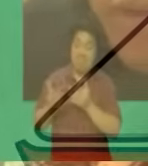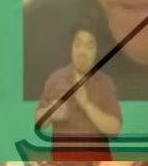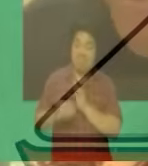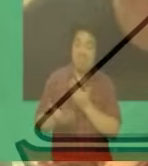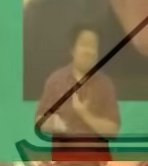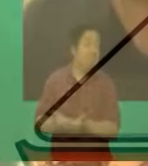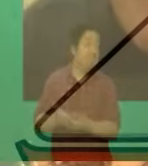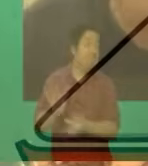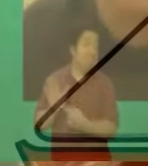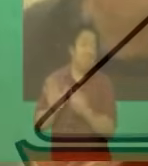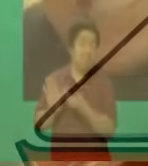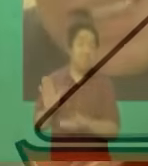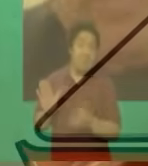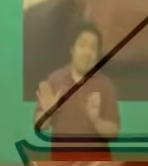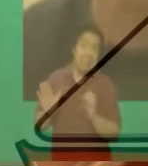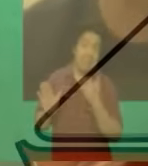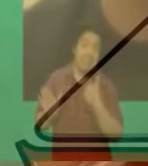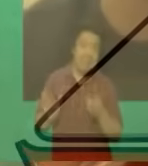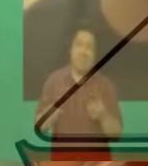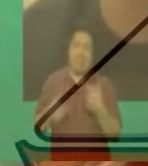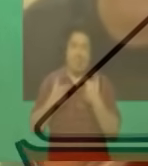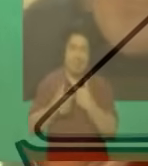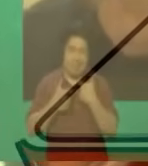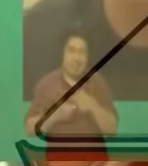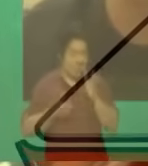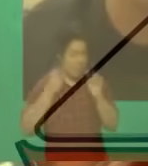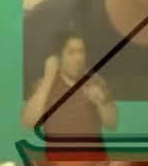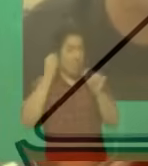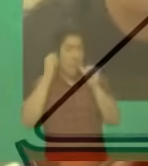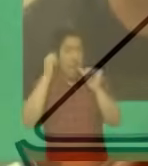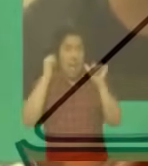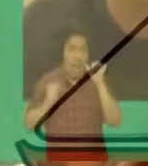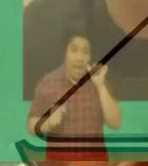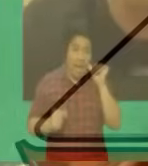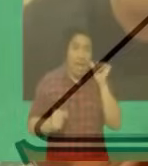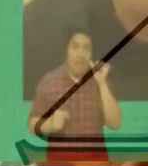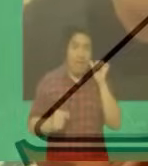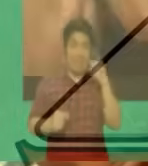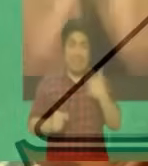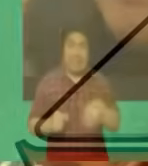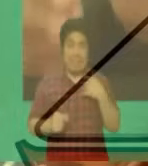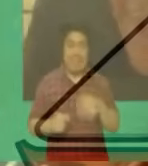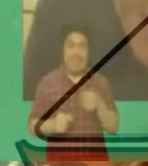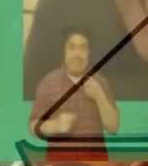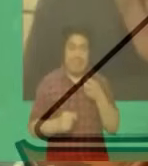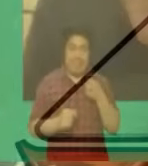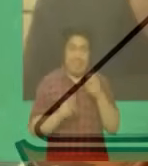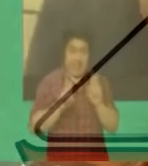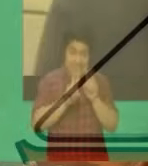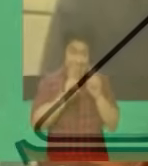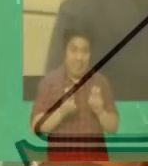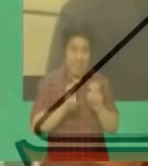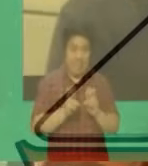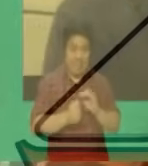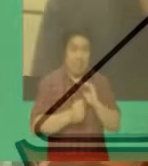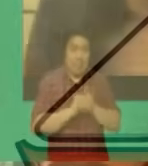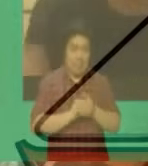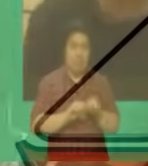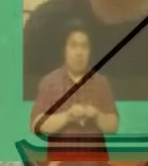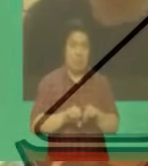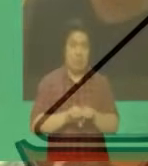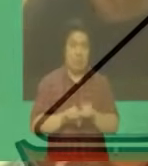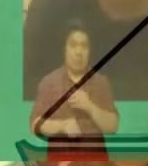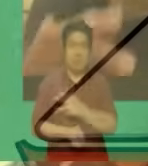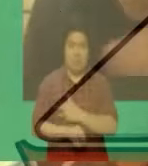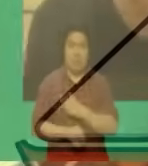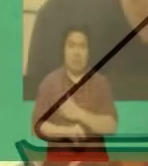pruebas. No hay pruebas. Y lo más chistoso de todo es que ayer Loret encontró la manera de que este tema se terminara tratando de los